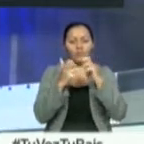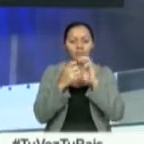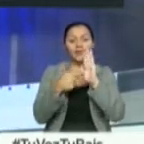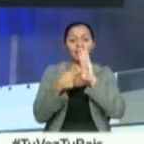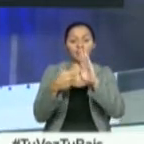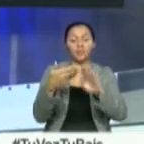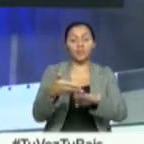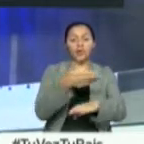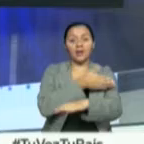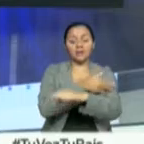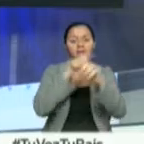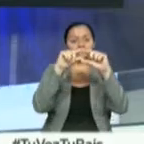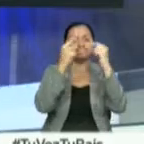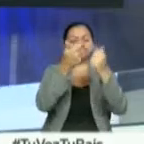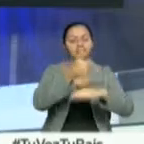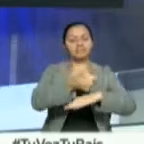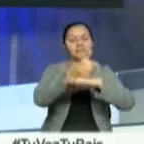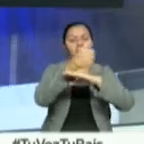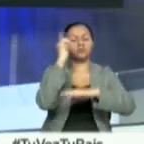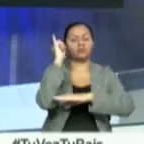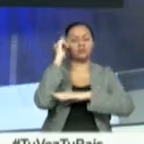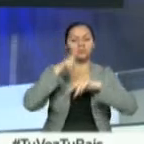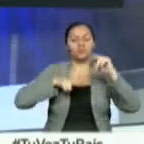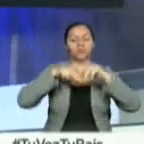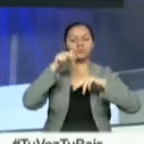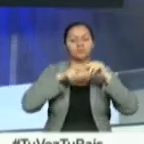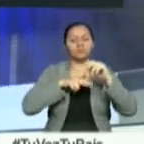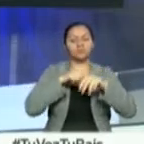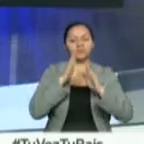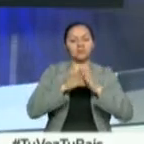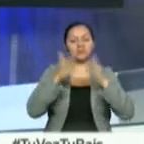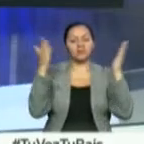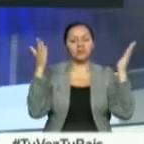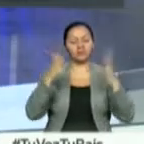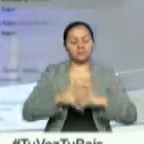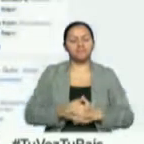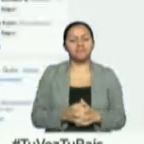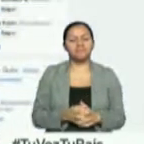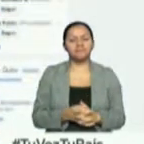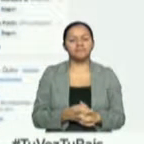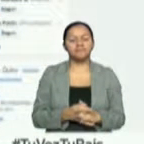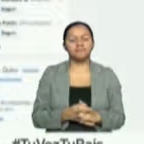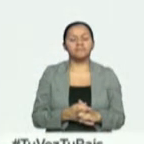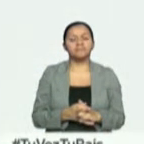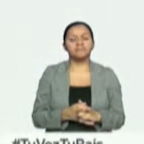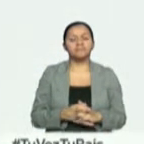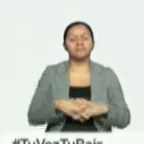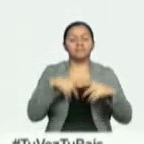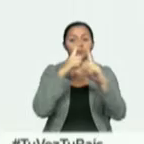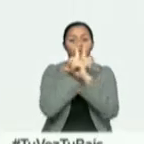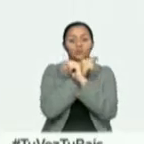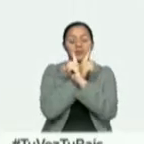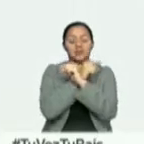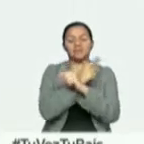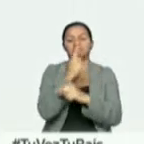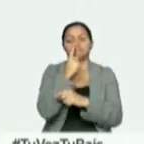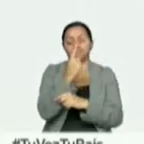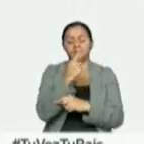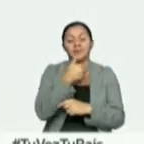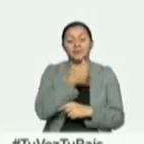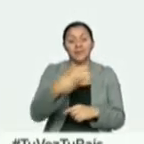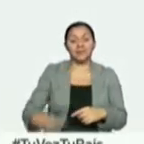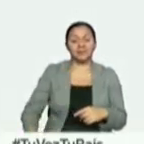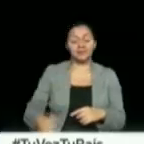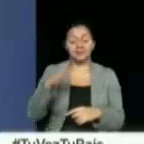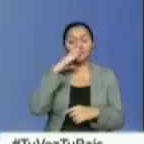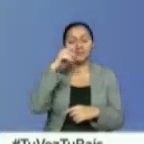planteado por la cámara de la industria de la construcción en un periódico local mediante la red social 'twitter' el presidente rafael